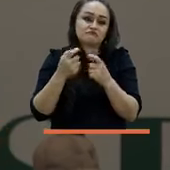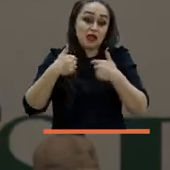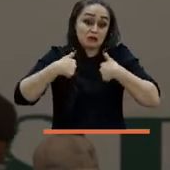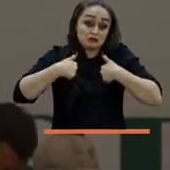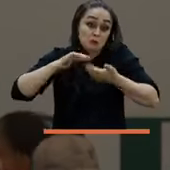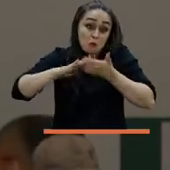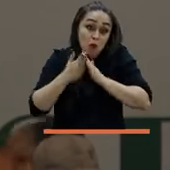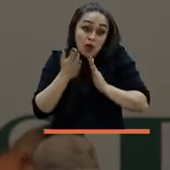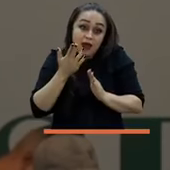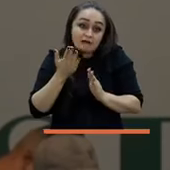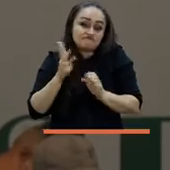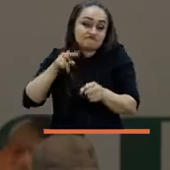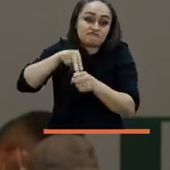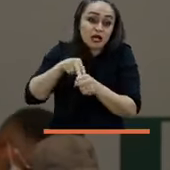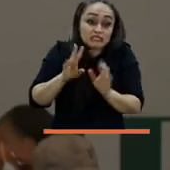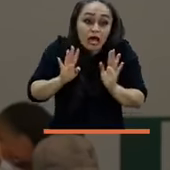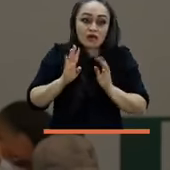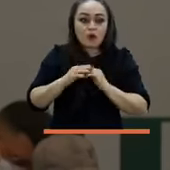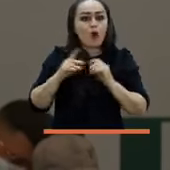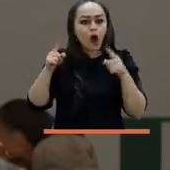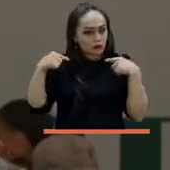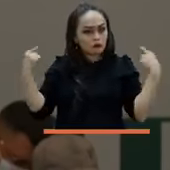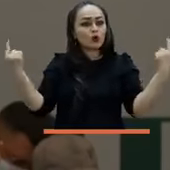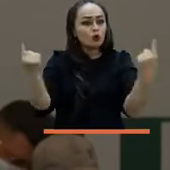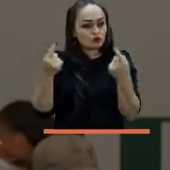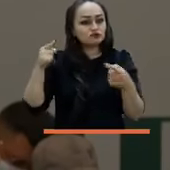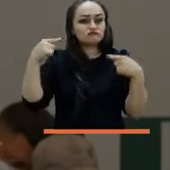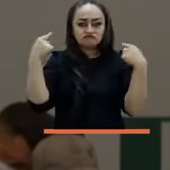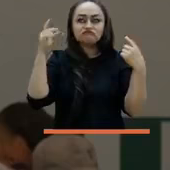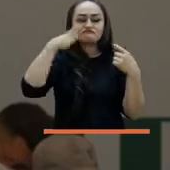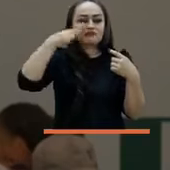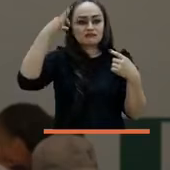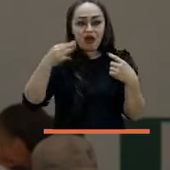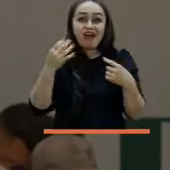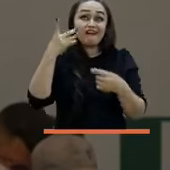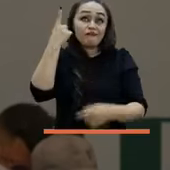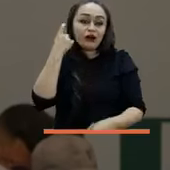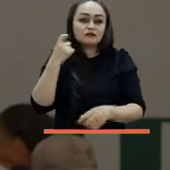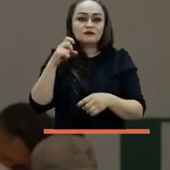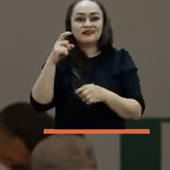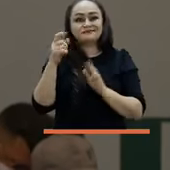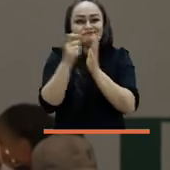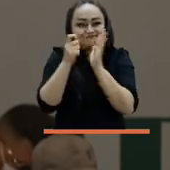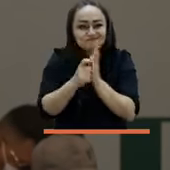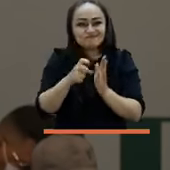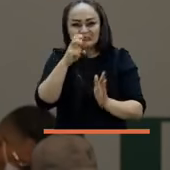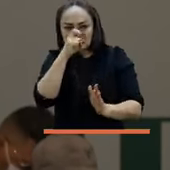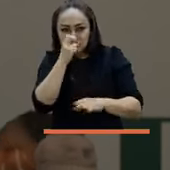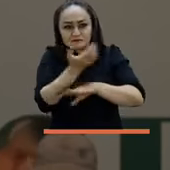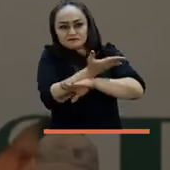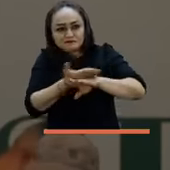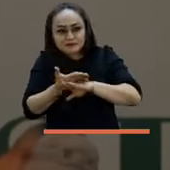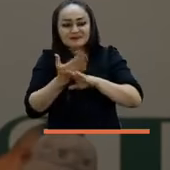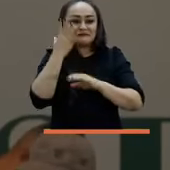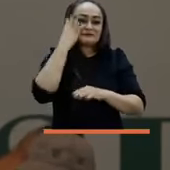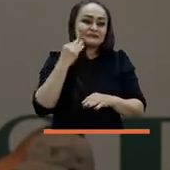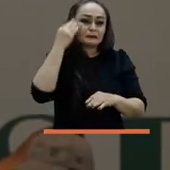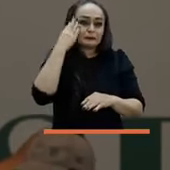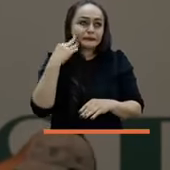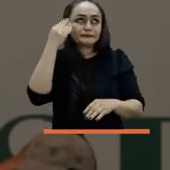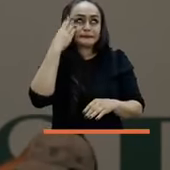a toda la población entonces pues es esa su yo como la gran barrera la experimenta la